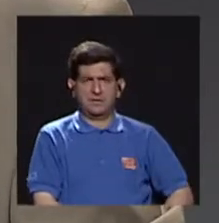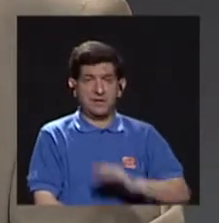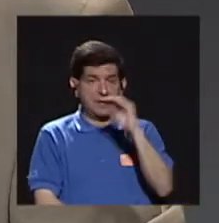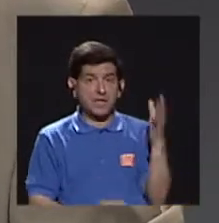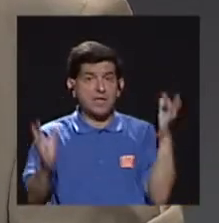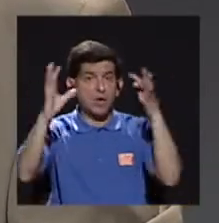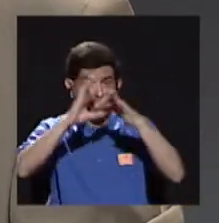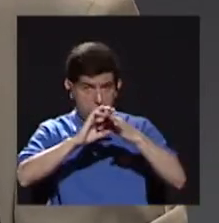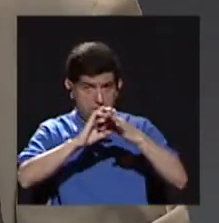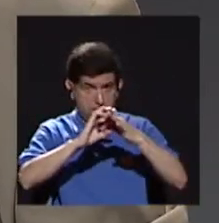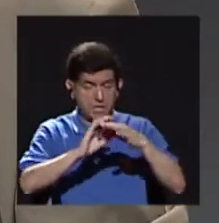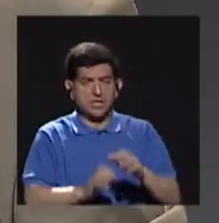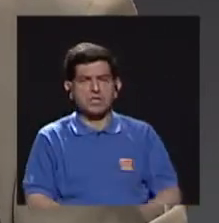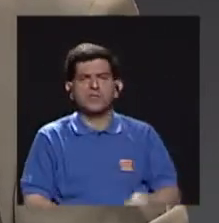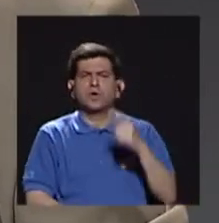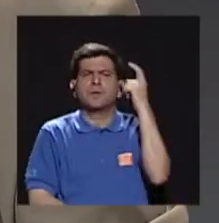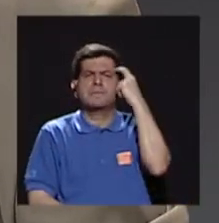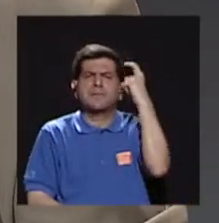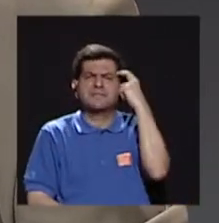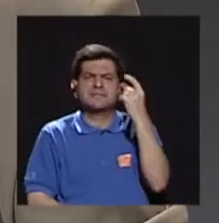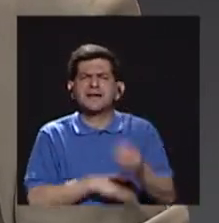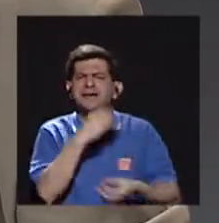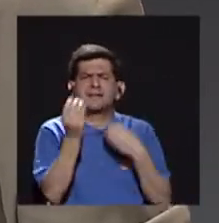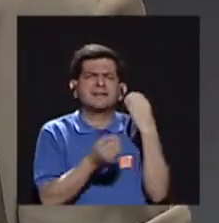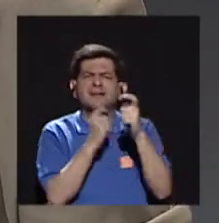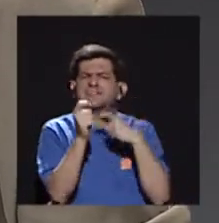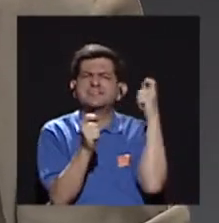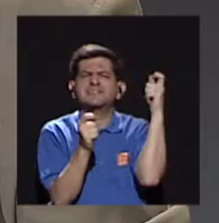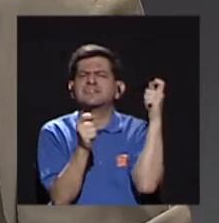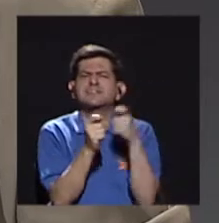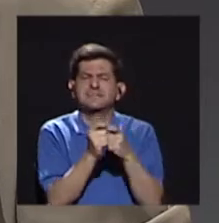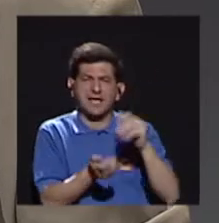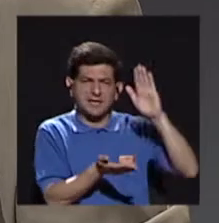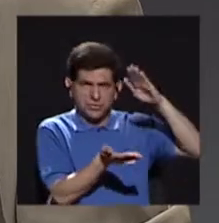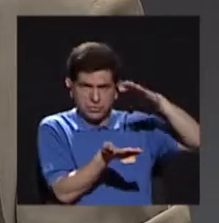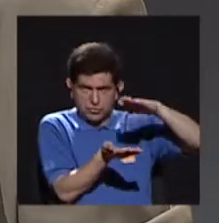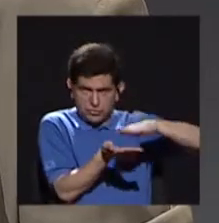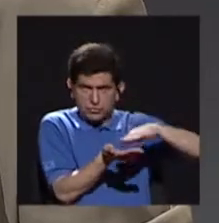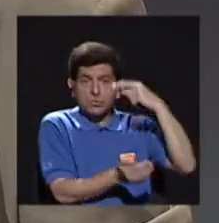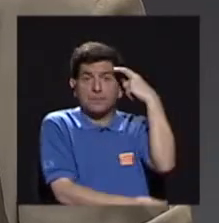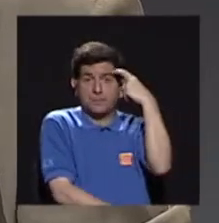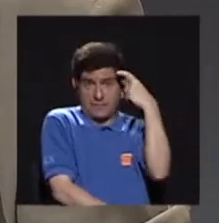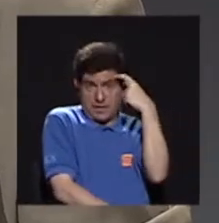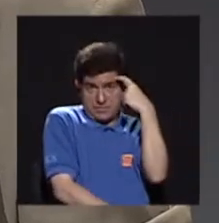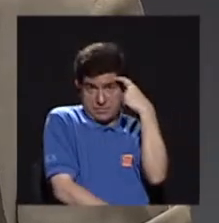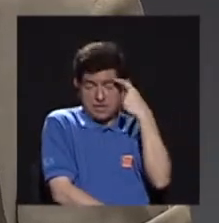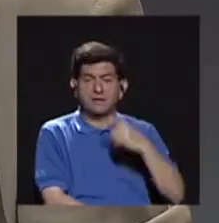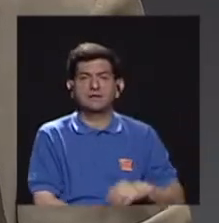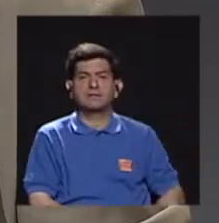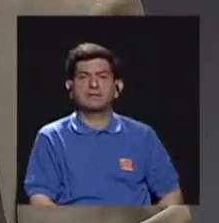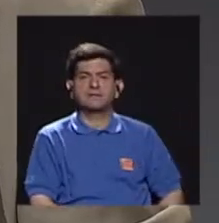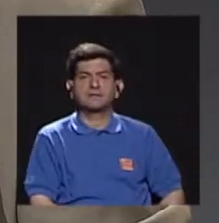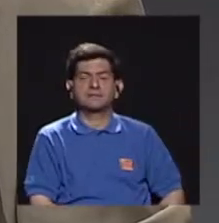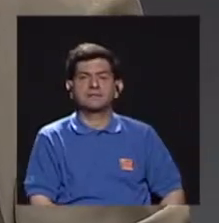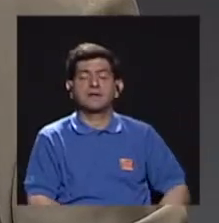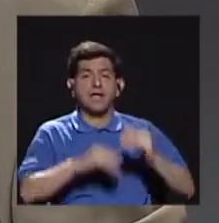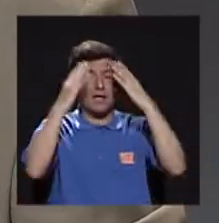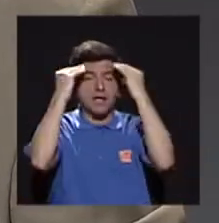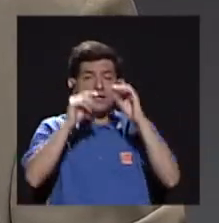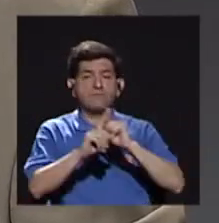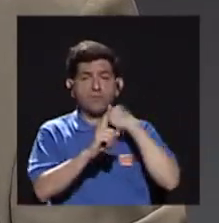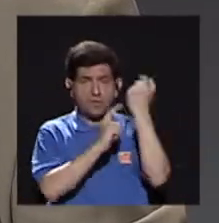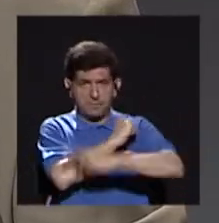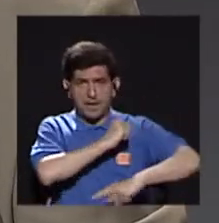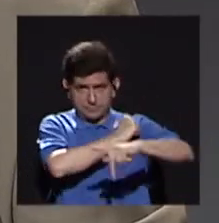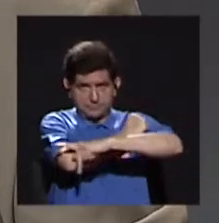ligado a eso cómo se piensa hacer en concreto esa reducción pensando en que el informe el estado